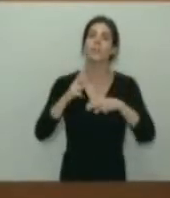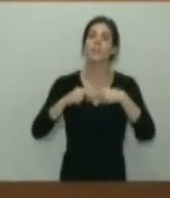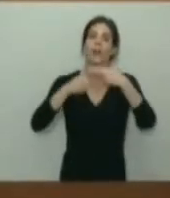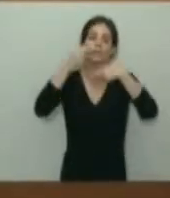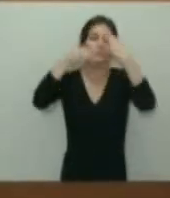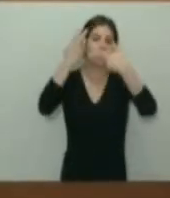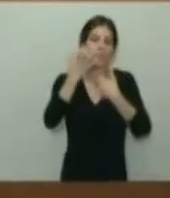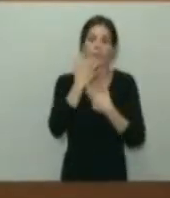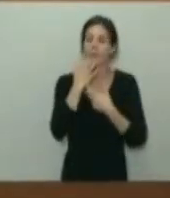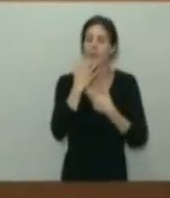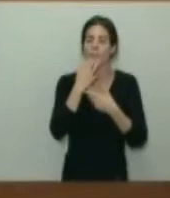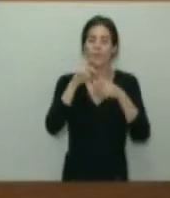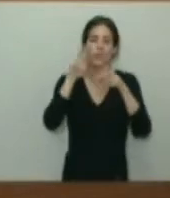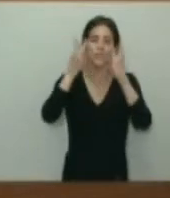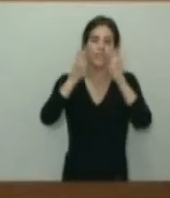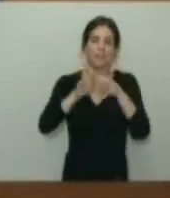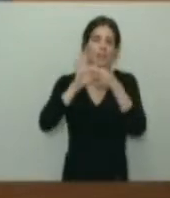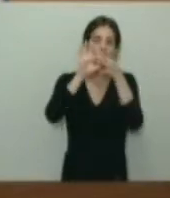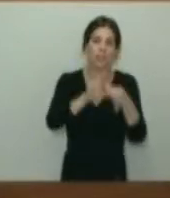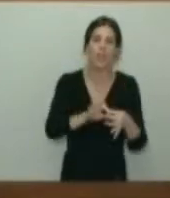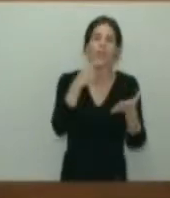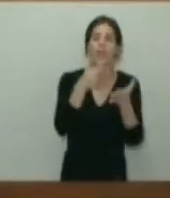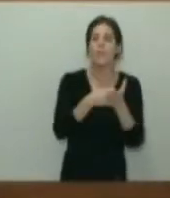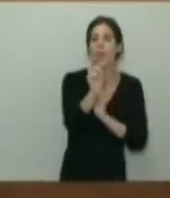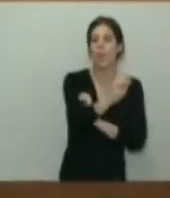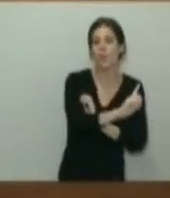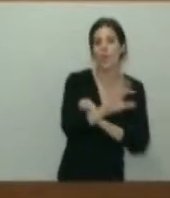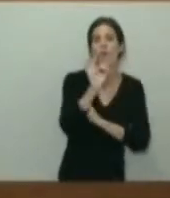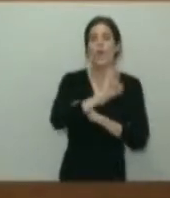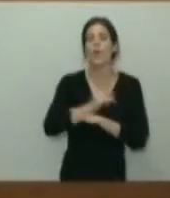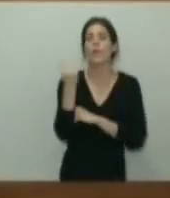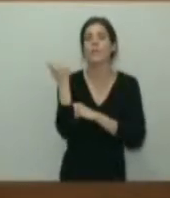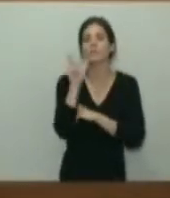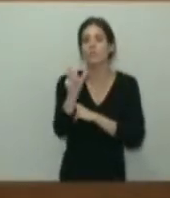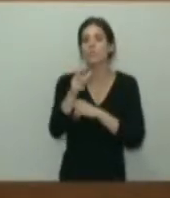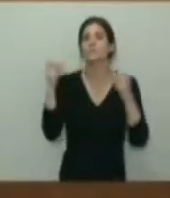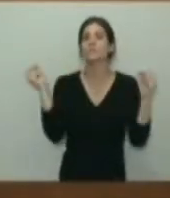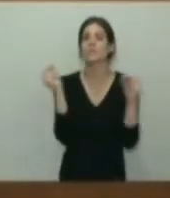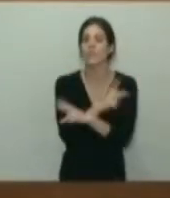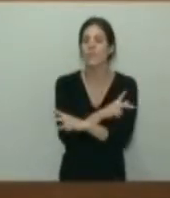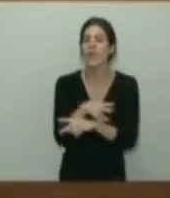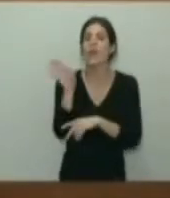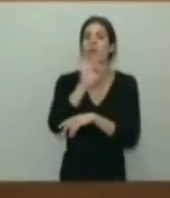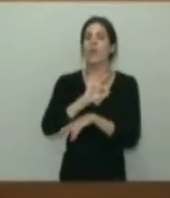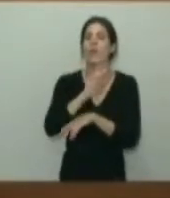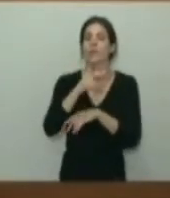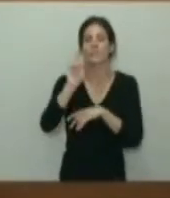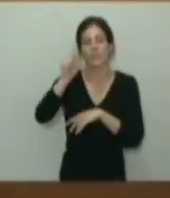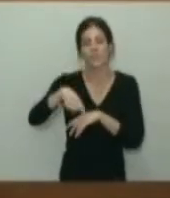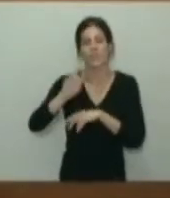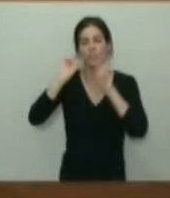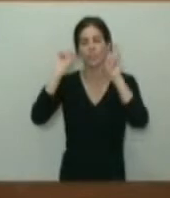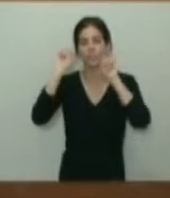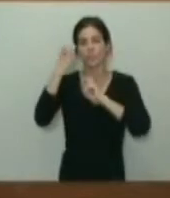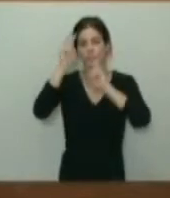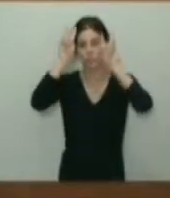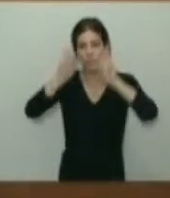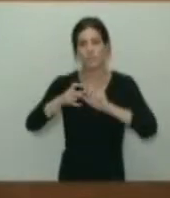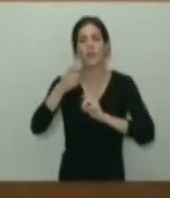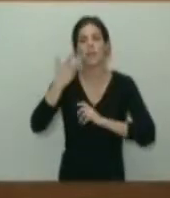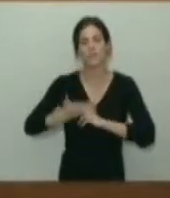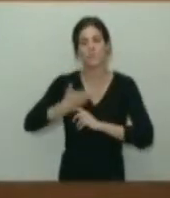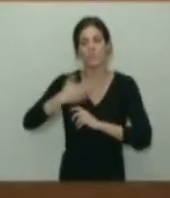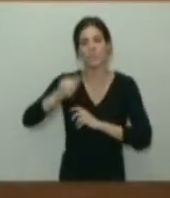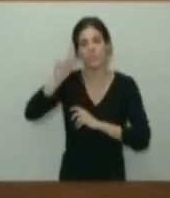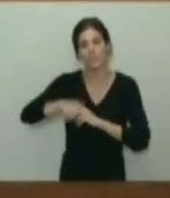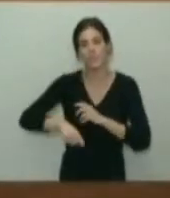hace referencia a impagos, al pago de las cuotas de la seguridad, o sobre todo en algo que nos parece muy importante, que es todo lo que hace referencia a la